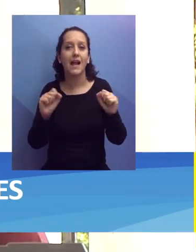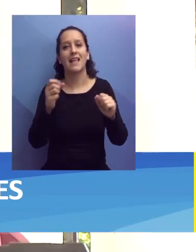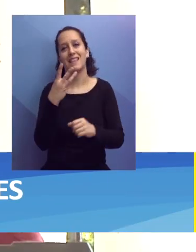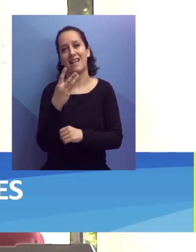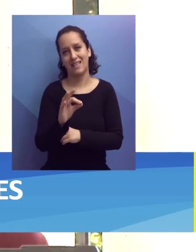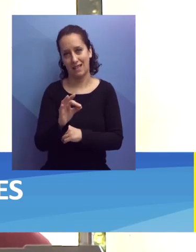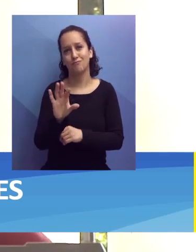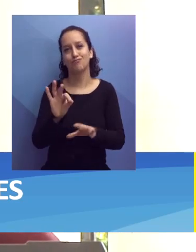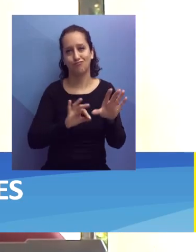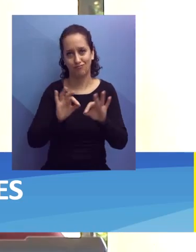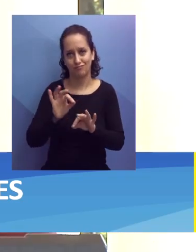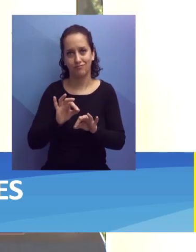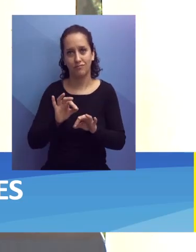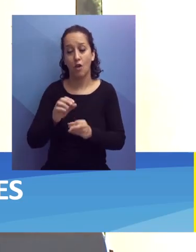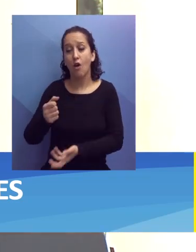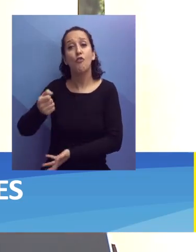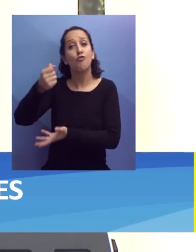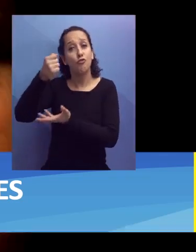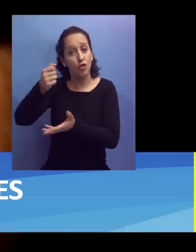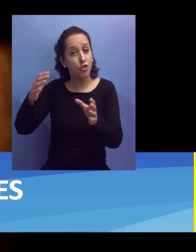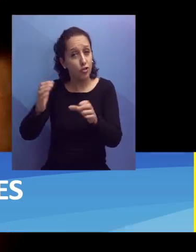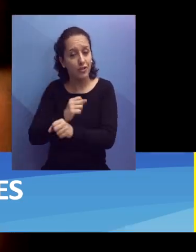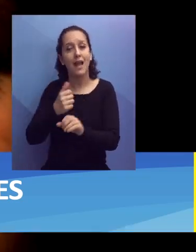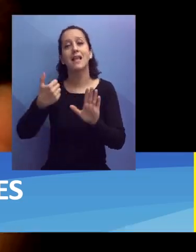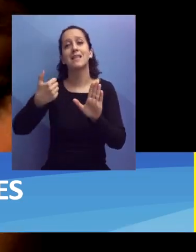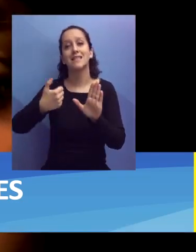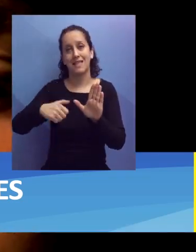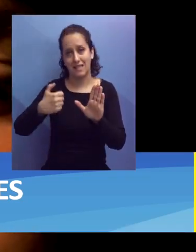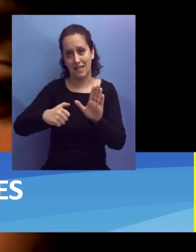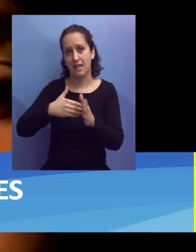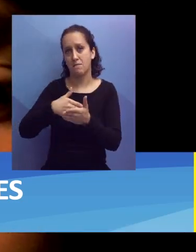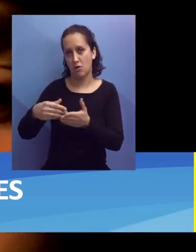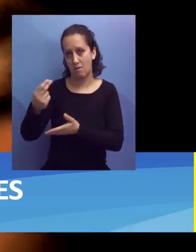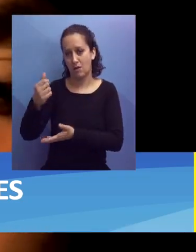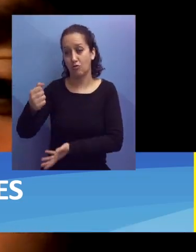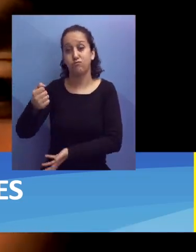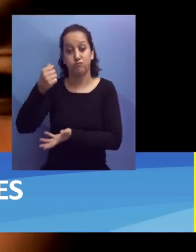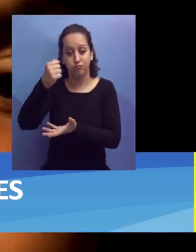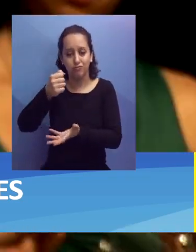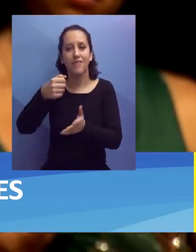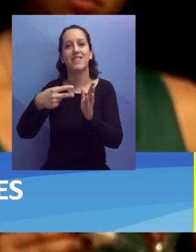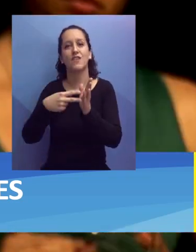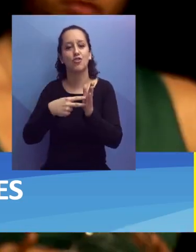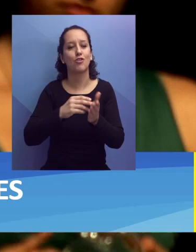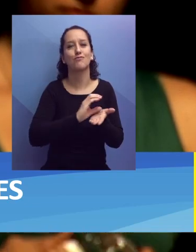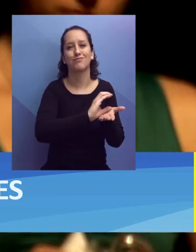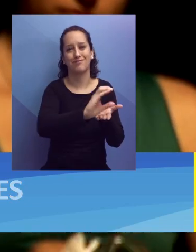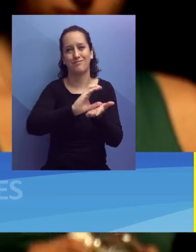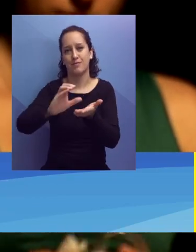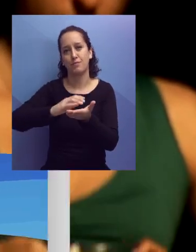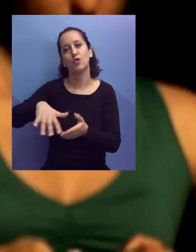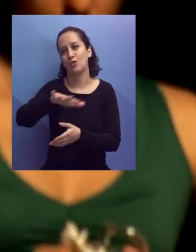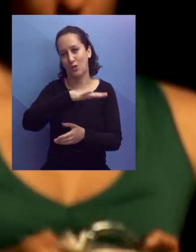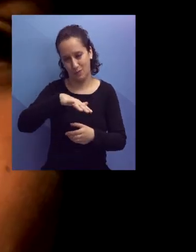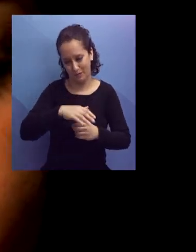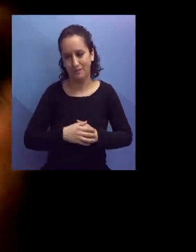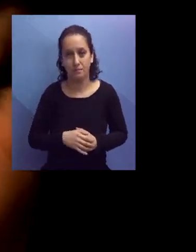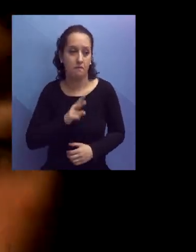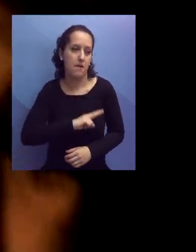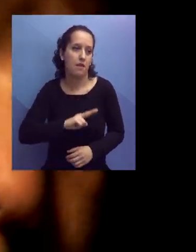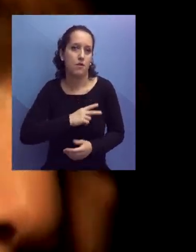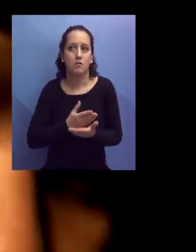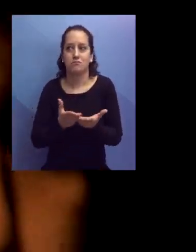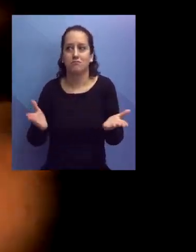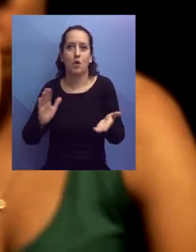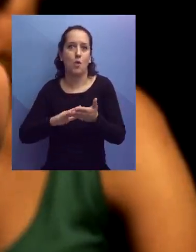30 postulaciones, que gracias a los 60 millones de pesos dispuestos por el municipio podrán desarrollarse y beneficiar a